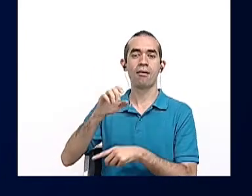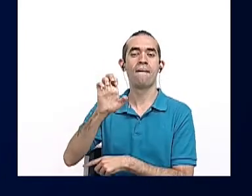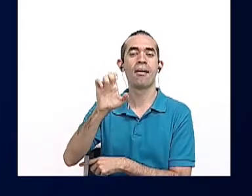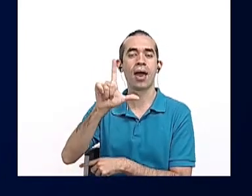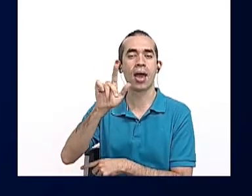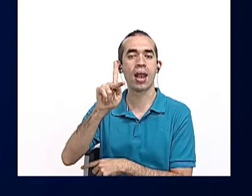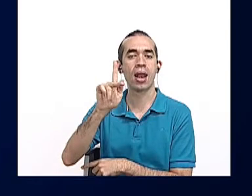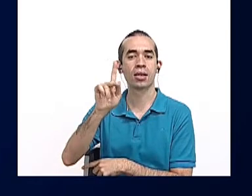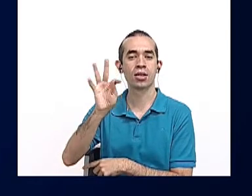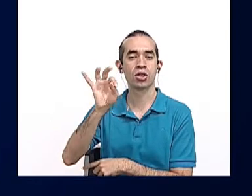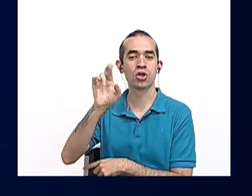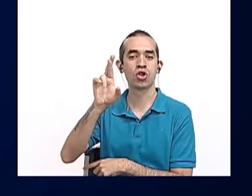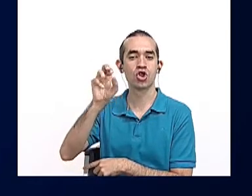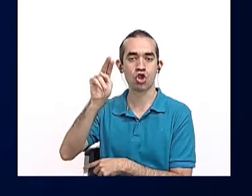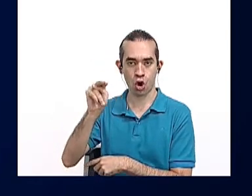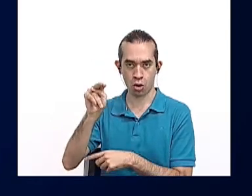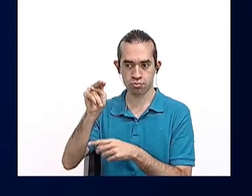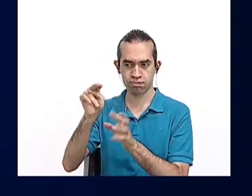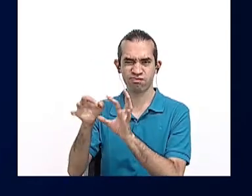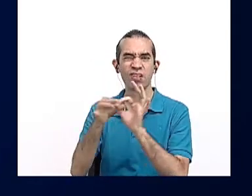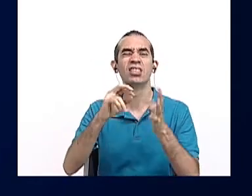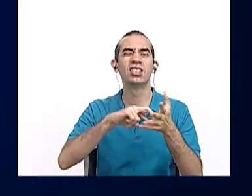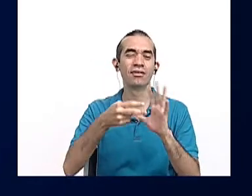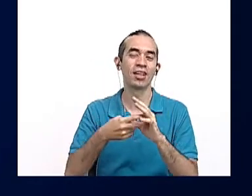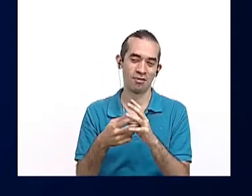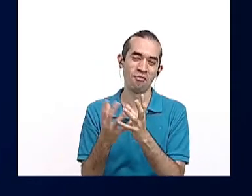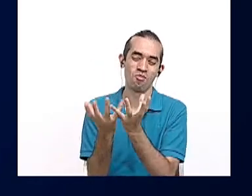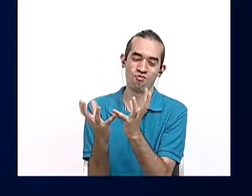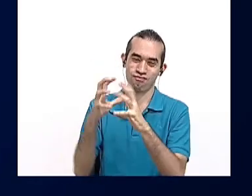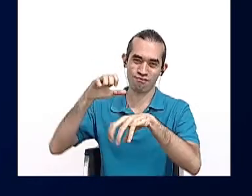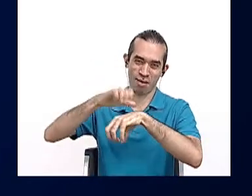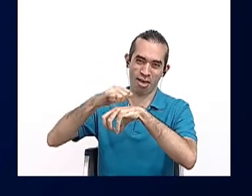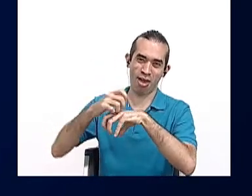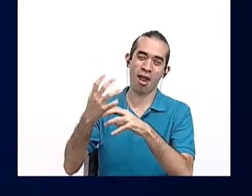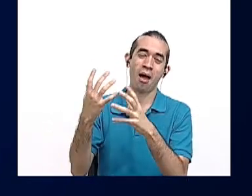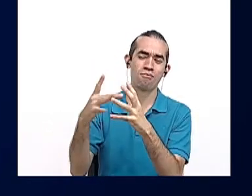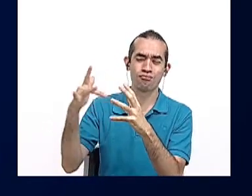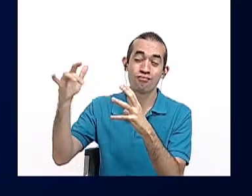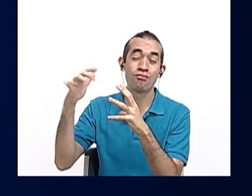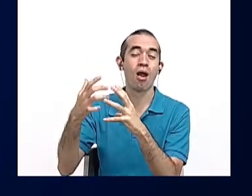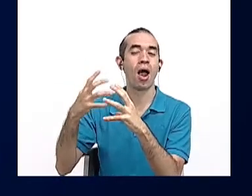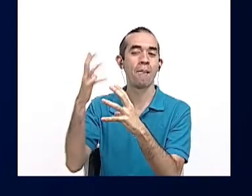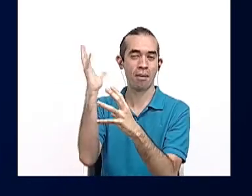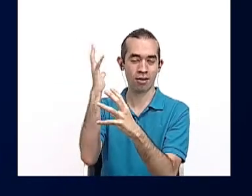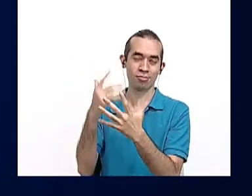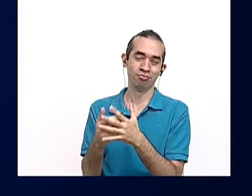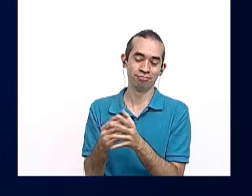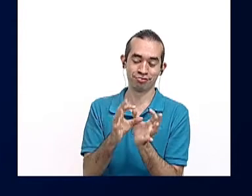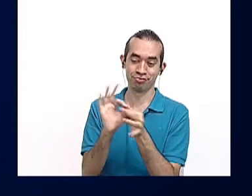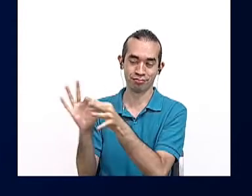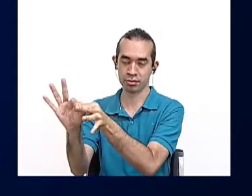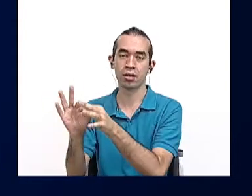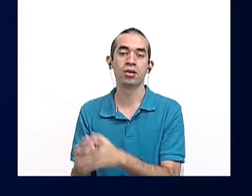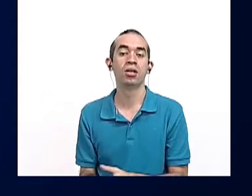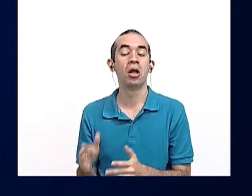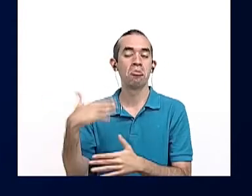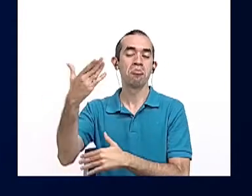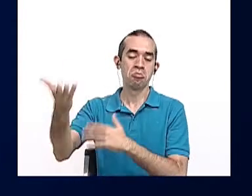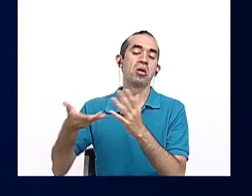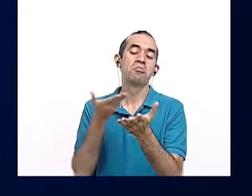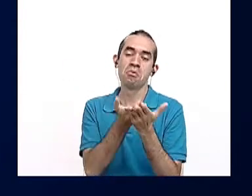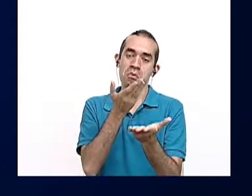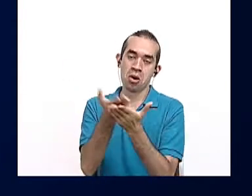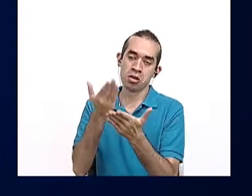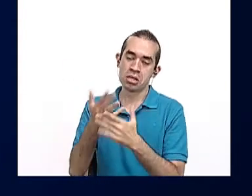historia de todo ese inicio de la electricidad. Después se dieron más aportes, después ya en los siglos XVII en adelante, pero